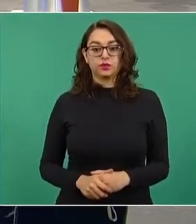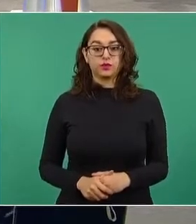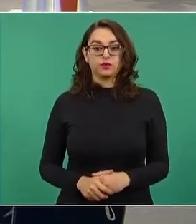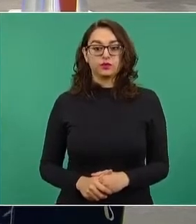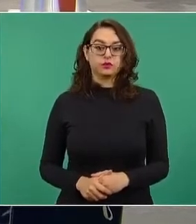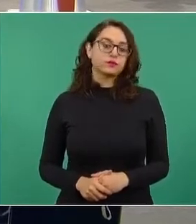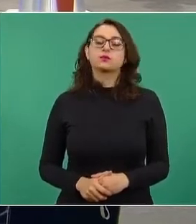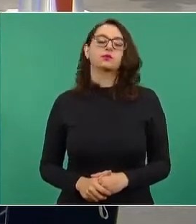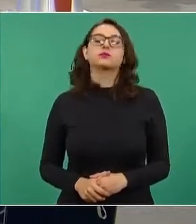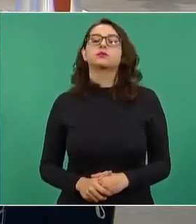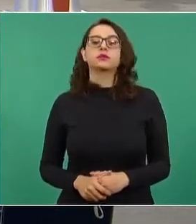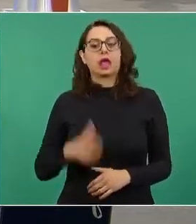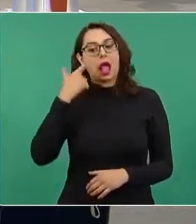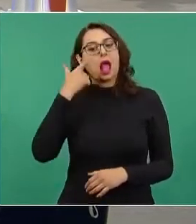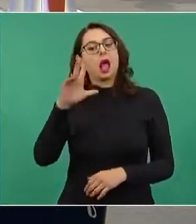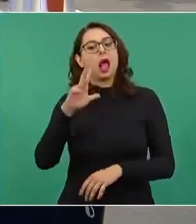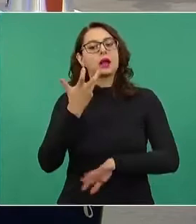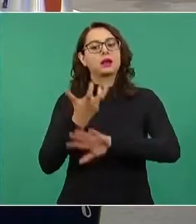A ver, Estados Unidos.